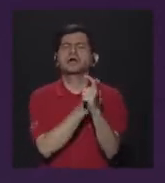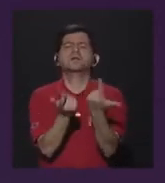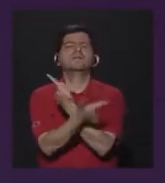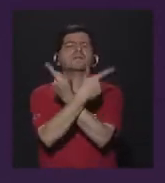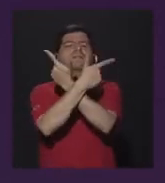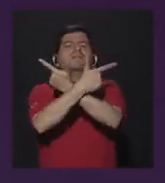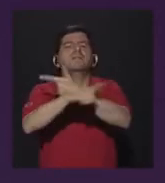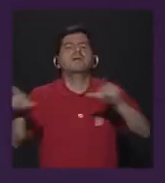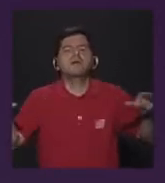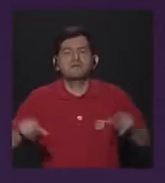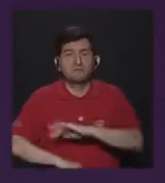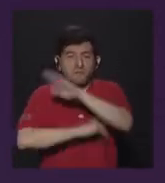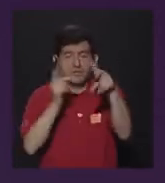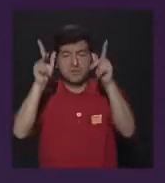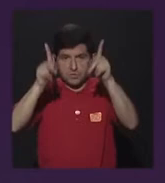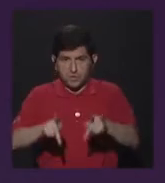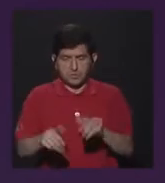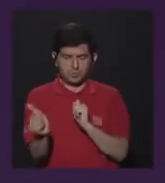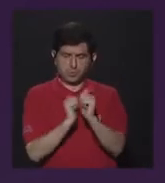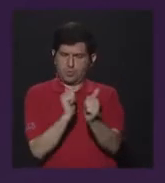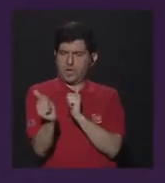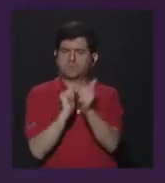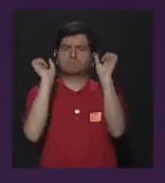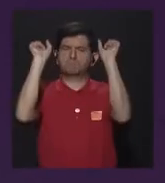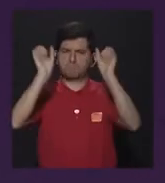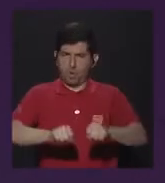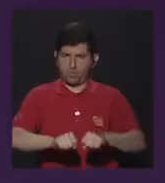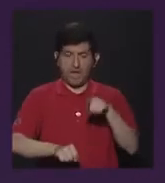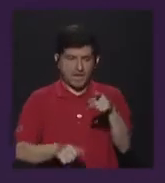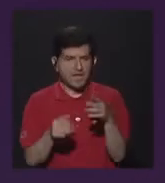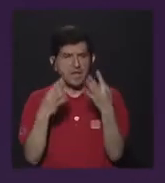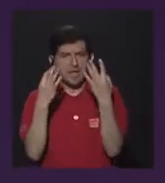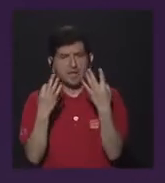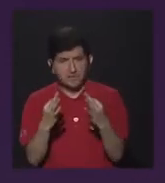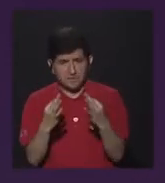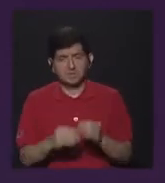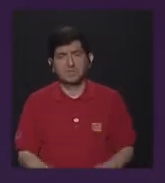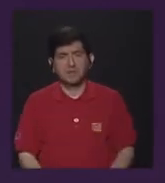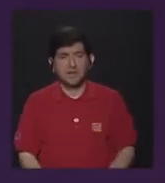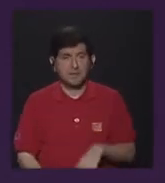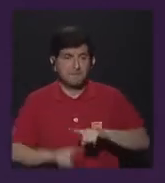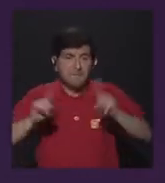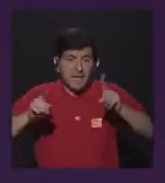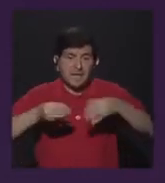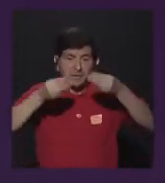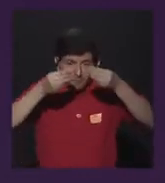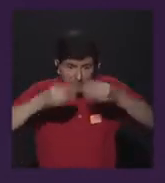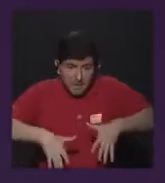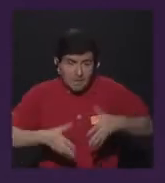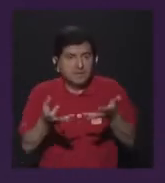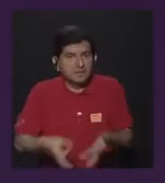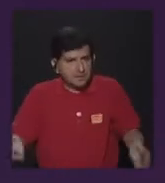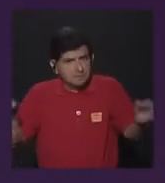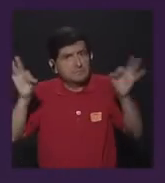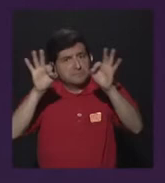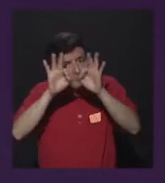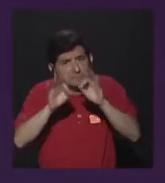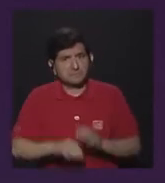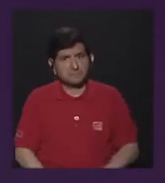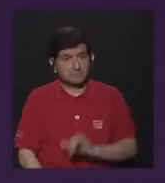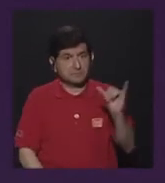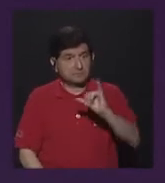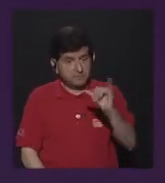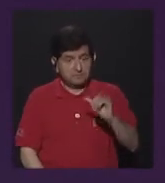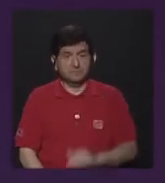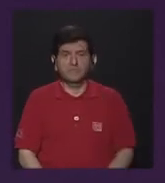también donde todo el mundo puede hacer deporte y eso es lo que estamos perdiendo que es bastante importante además de las